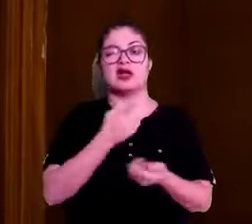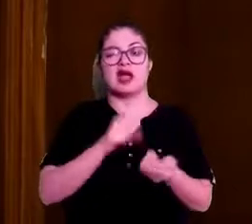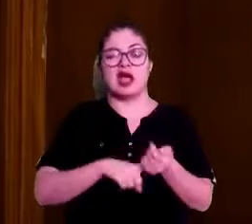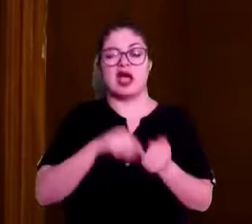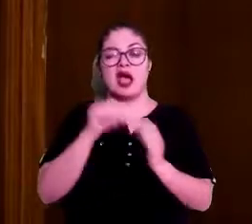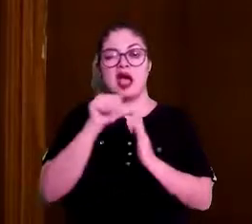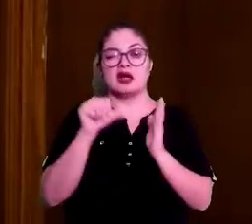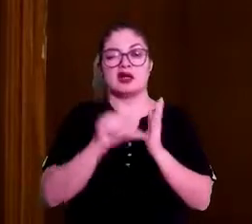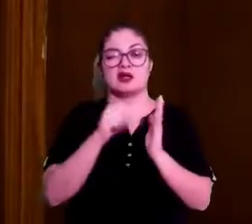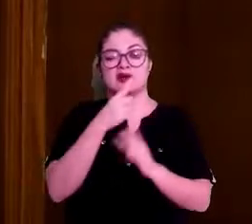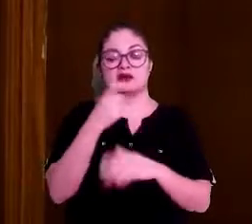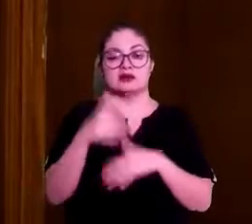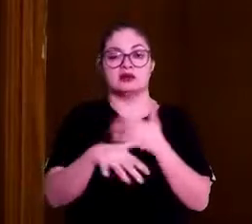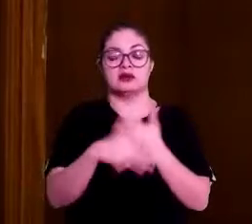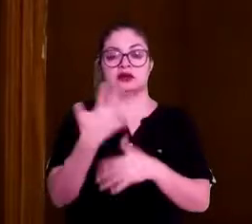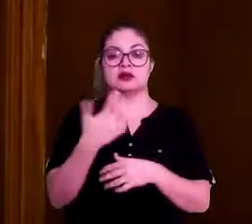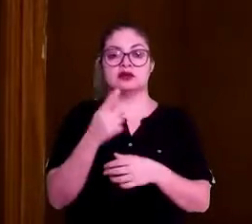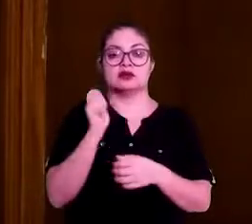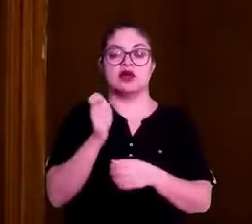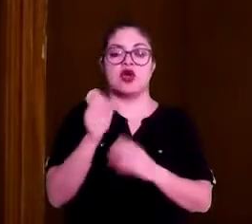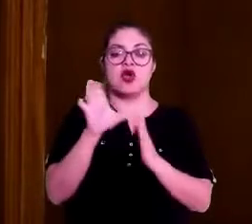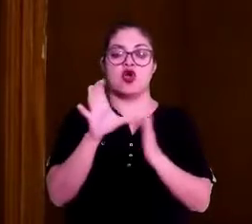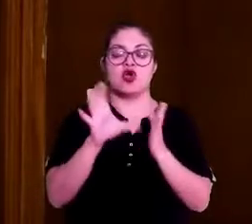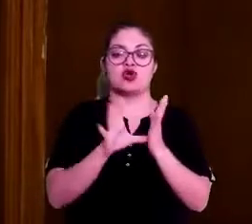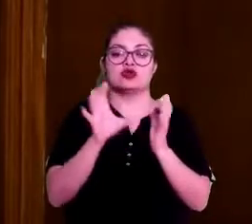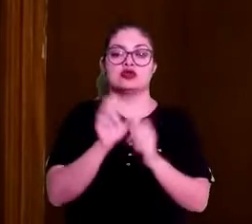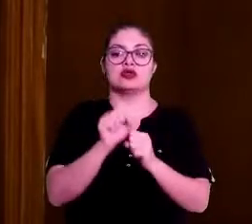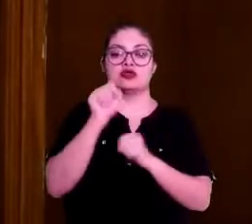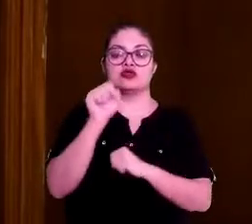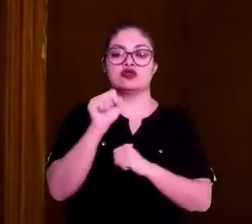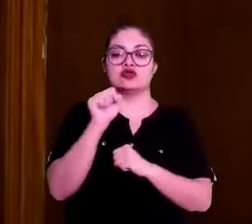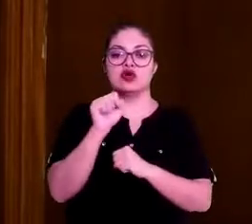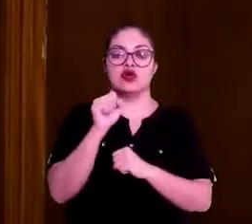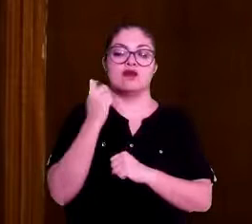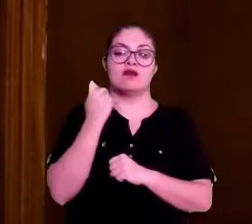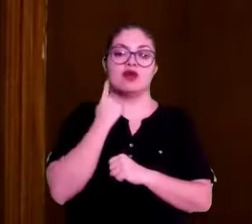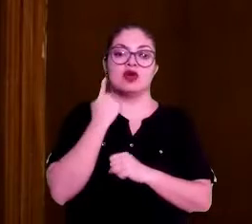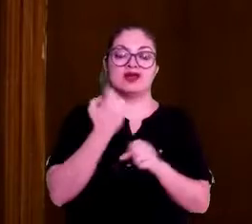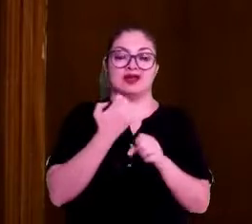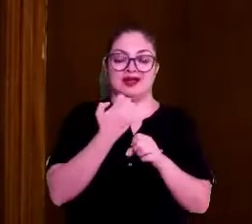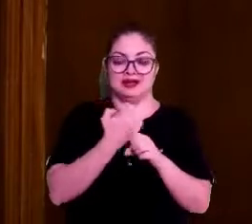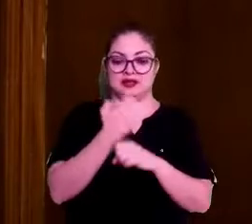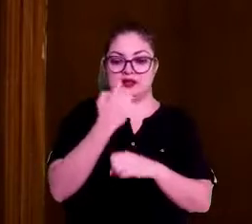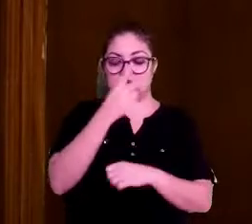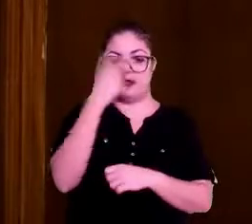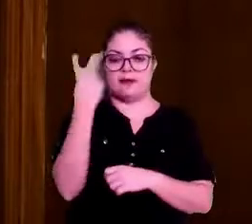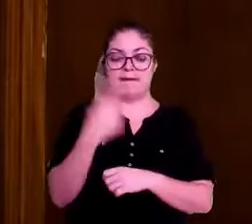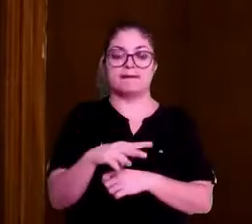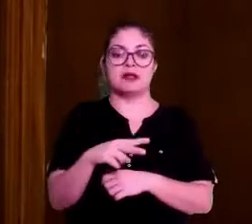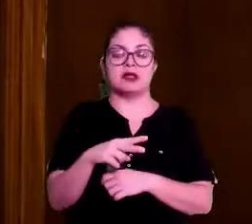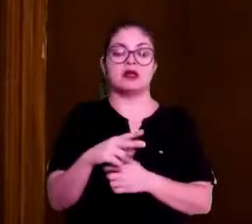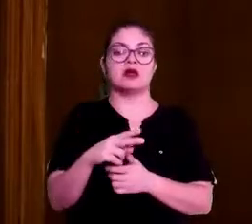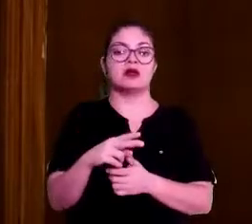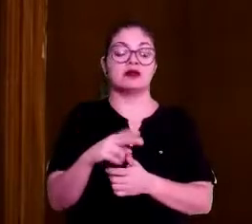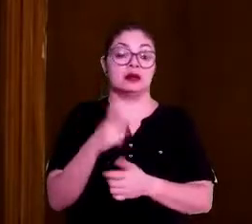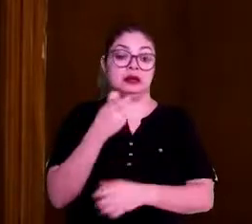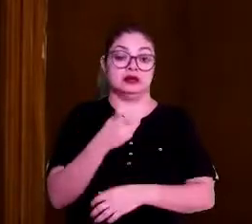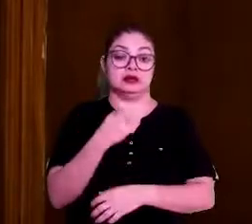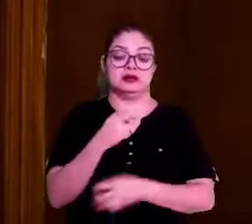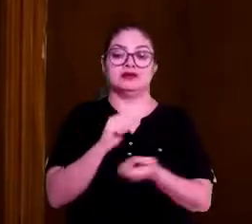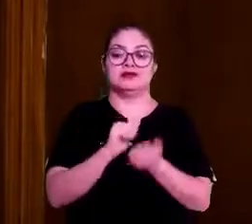artículo 115 de la Constitución Política de los Estados Unidos Mexicanos, en ese sentido,